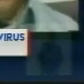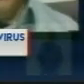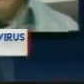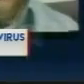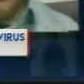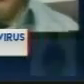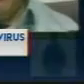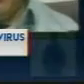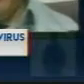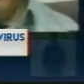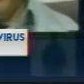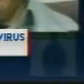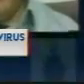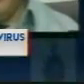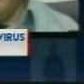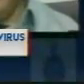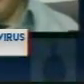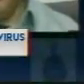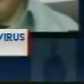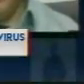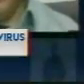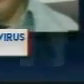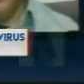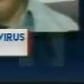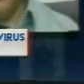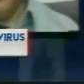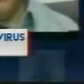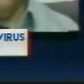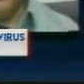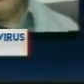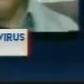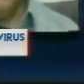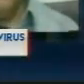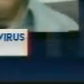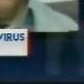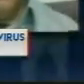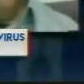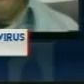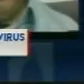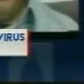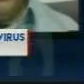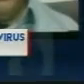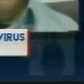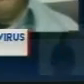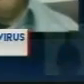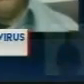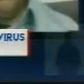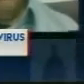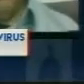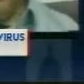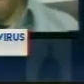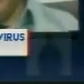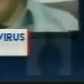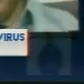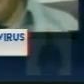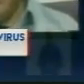El incremento se da por el aumento de la movilidad de las personas, por el relajamiento de las medidas y por la falta de